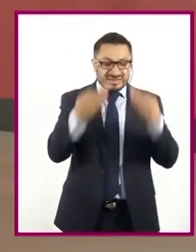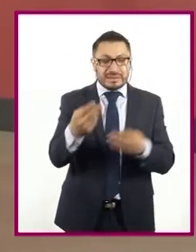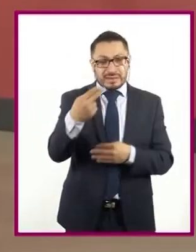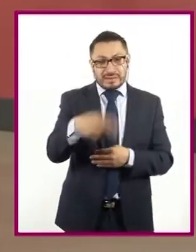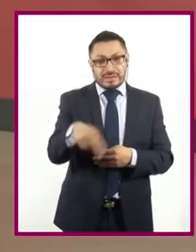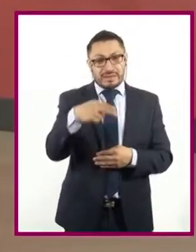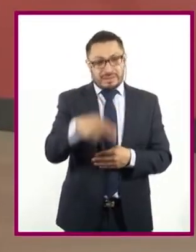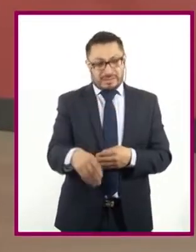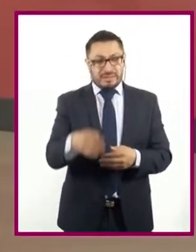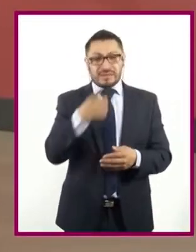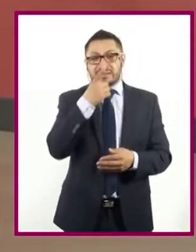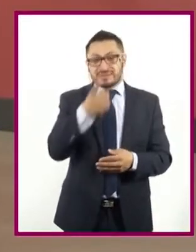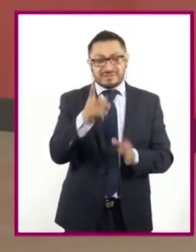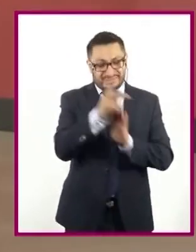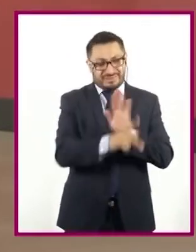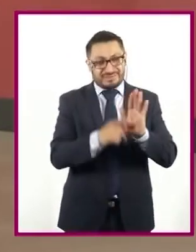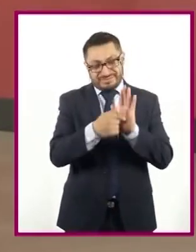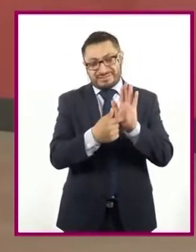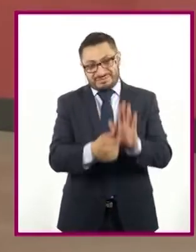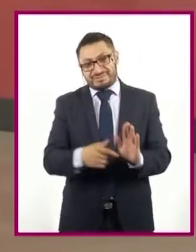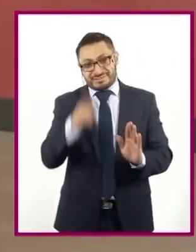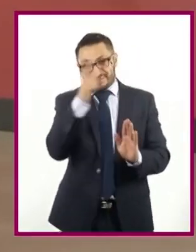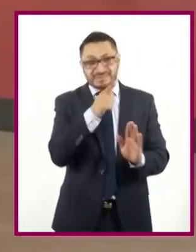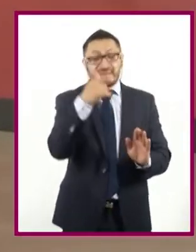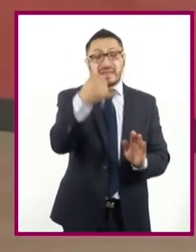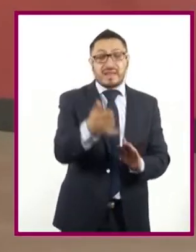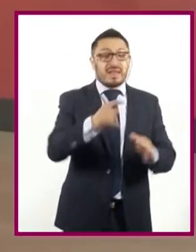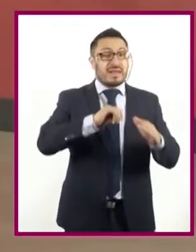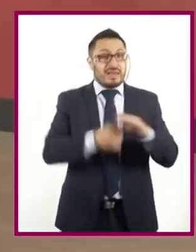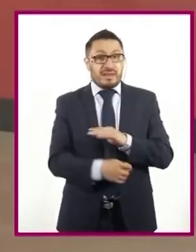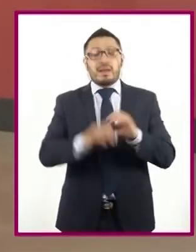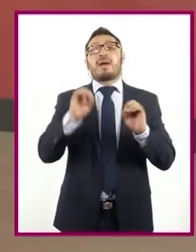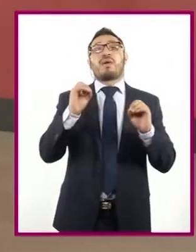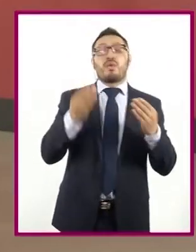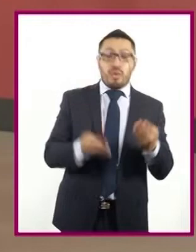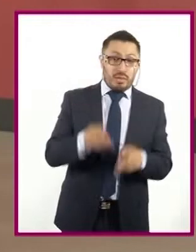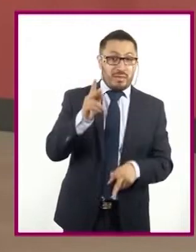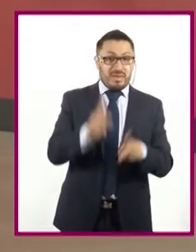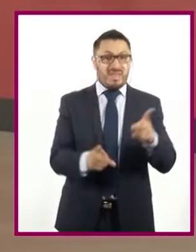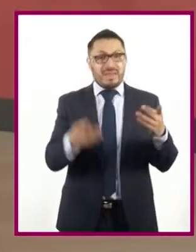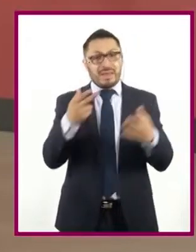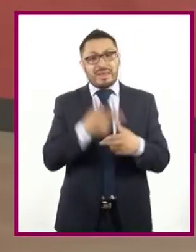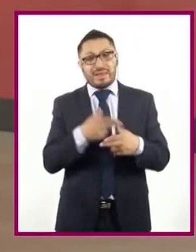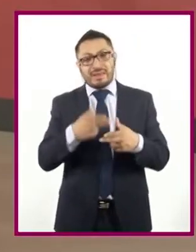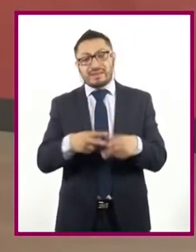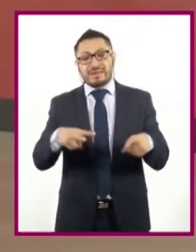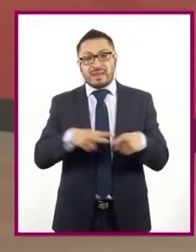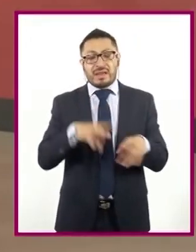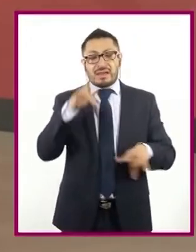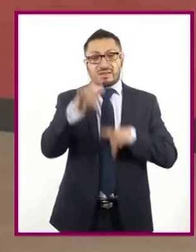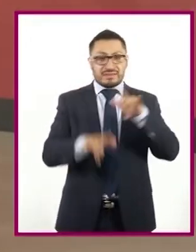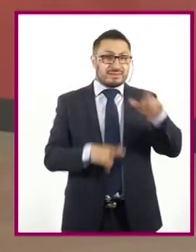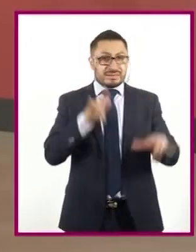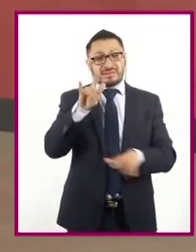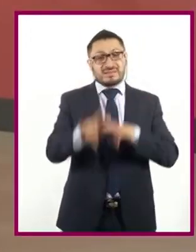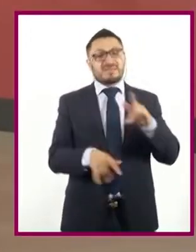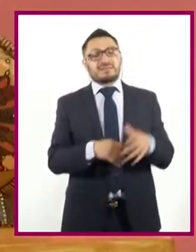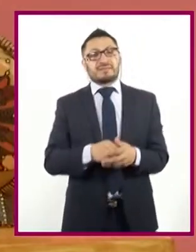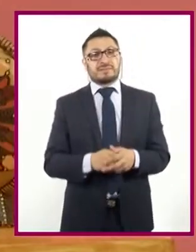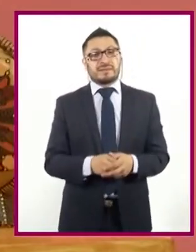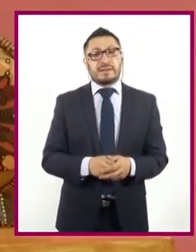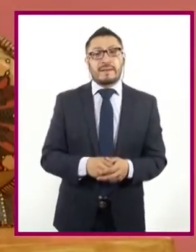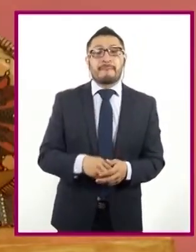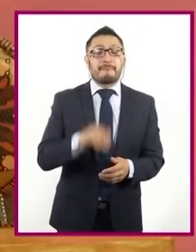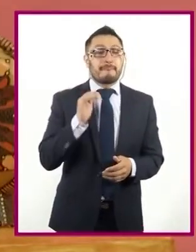que se mencionaron en la cápsula, y la tecnología. Obvio, hablaron hasta de los parques de diversiones.